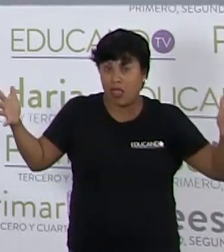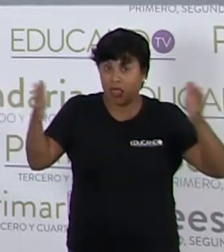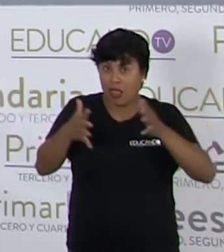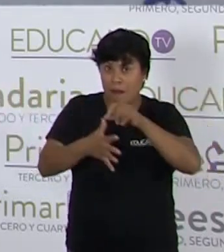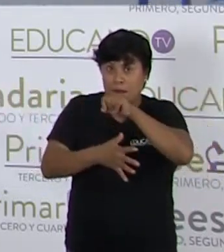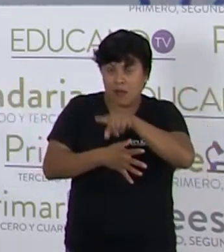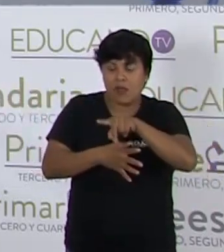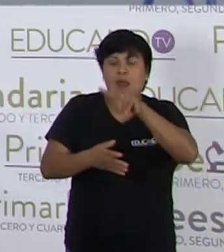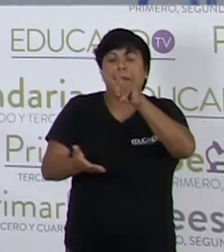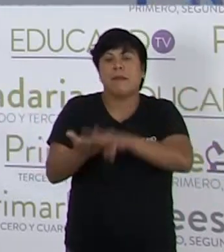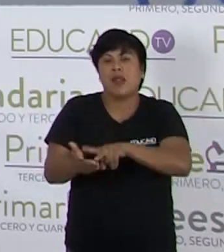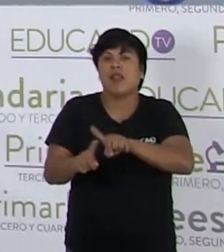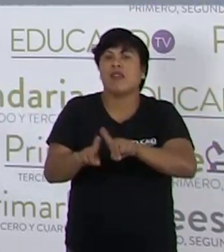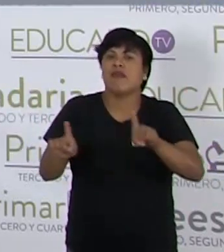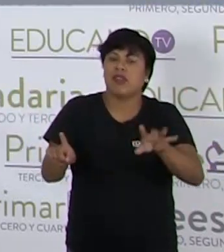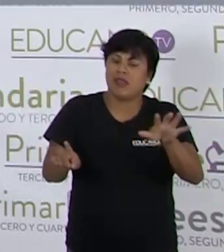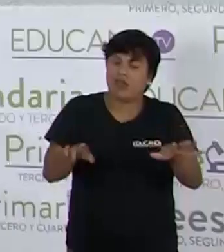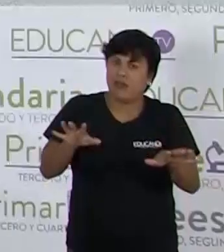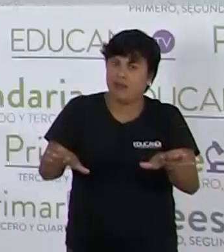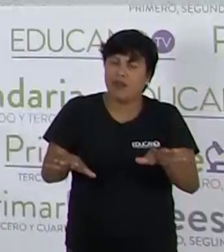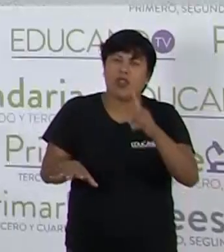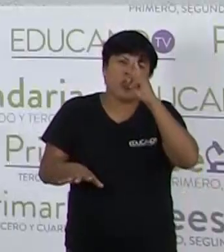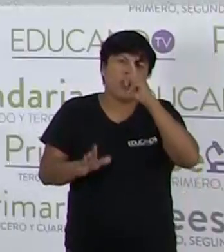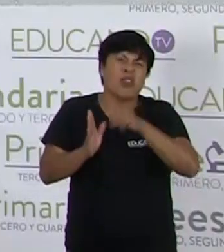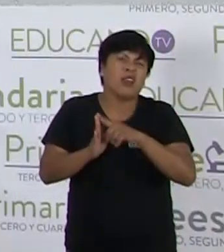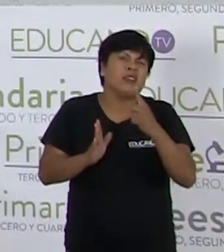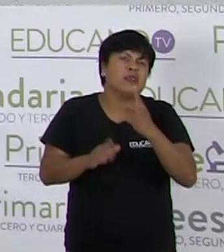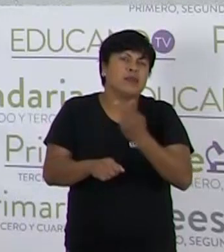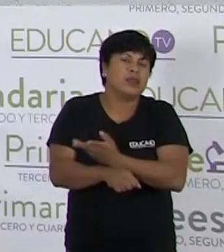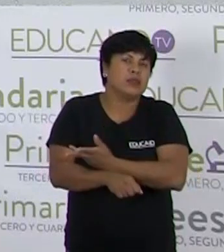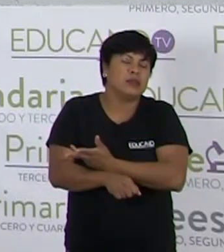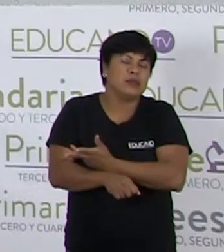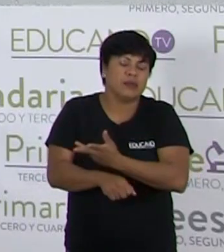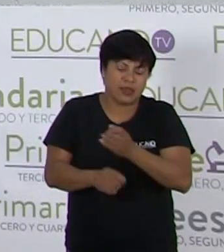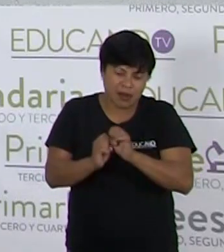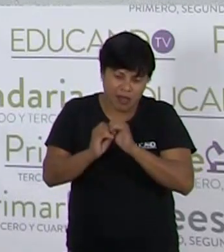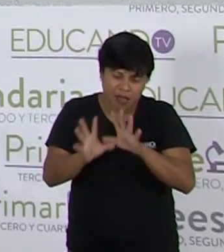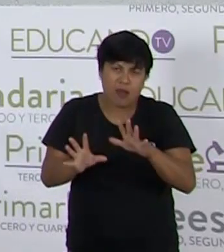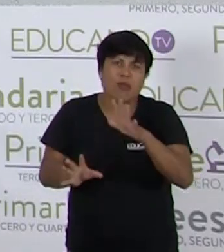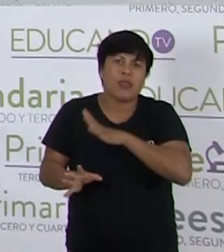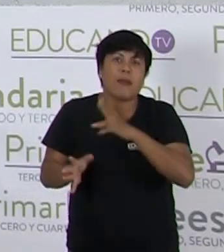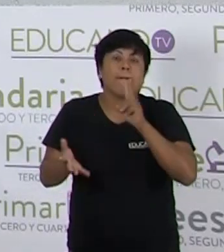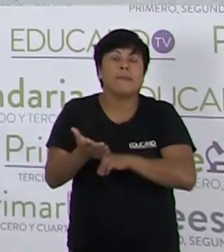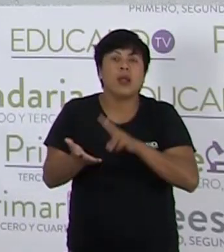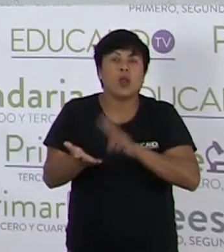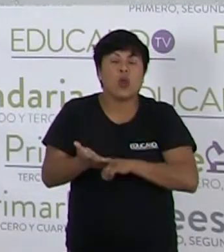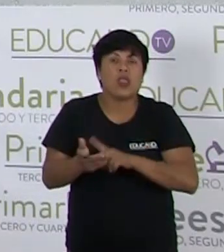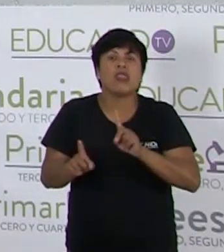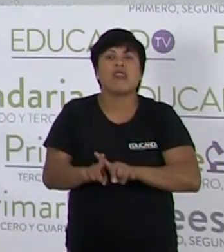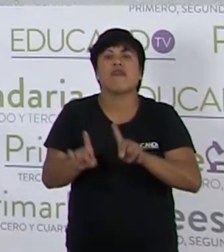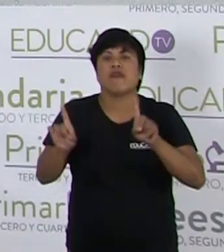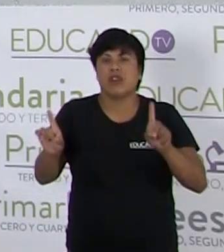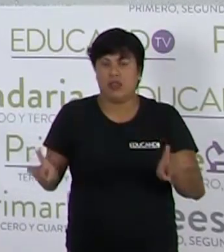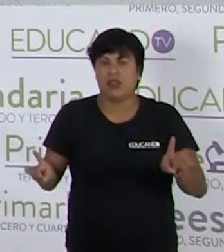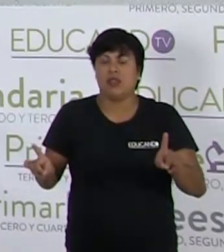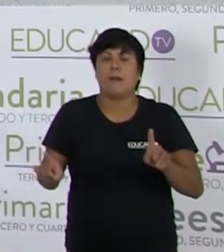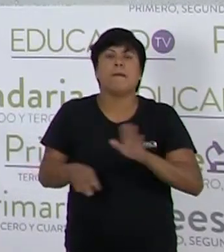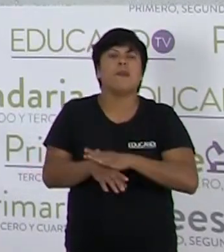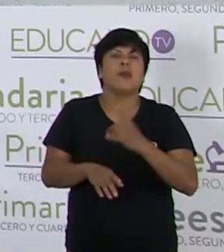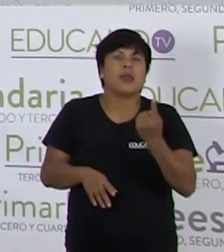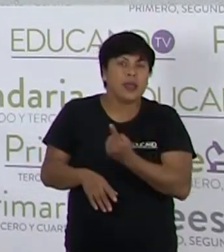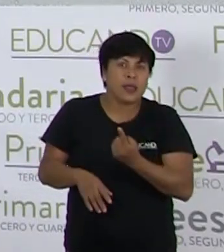de que tienen valores diferentes? ¿De qué crees que nos va a hablar? Pues claro, de que tienen valores diferentes. ¿Por